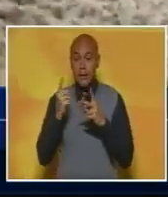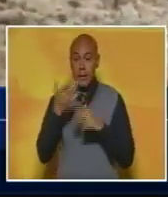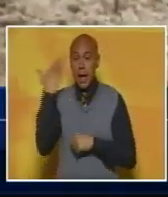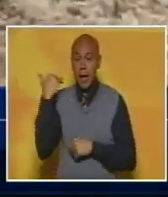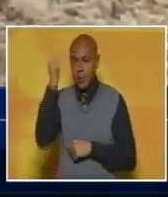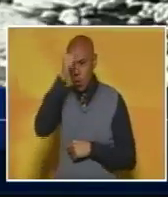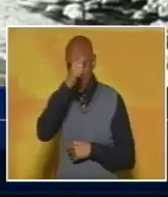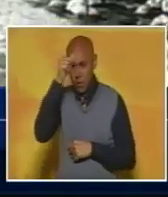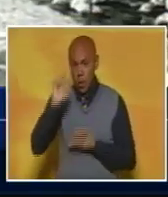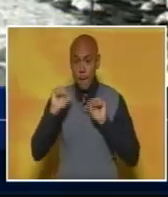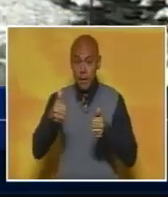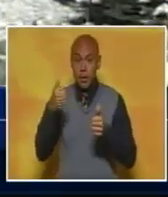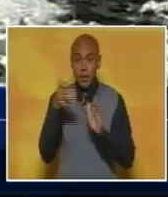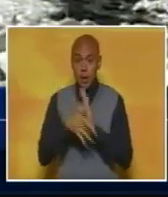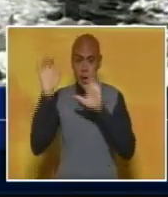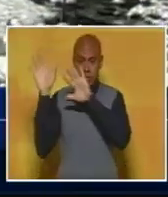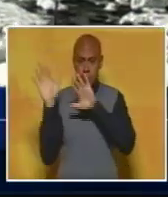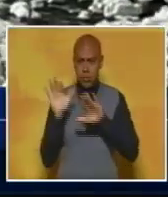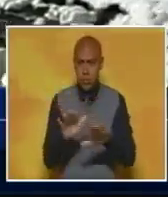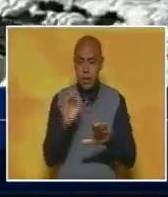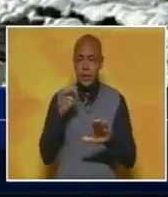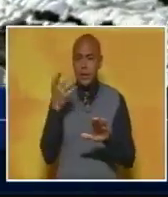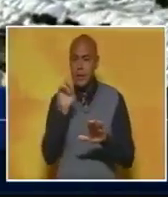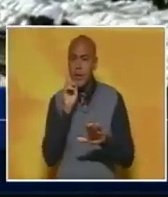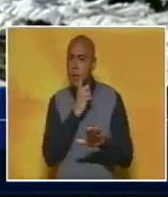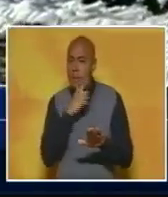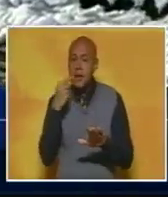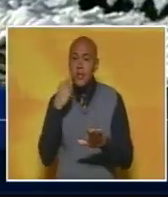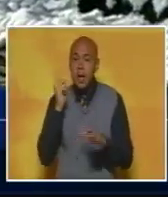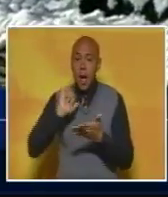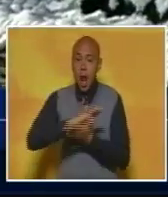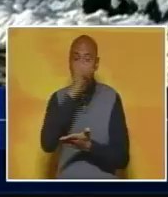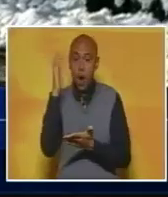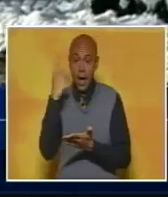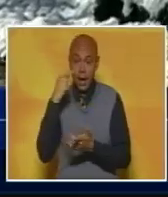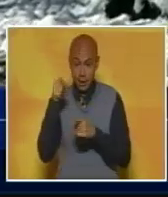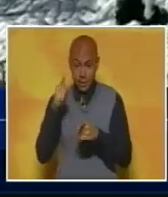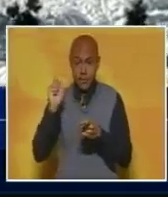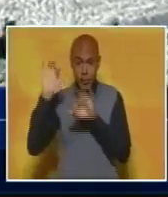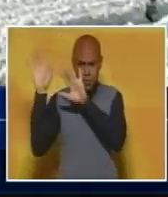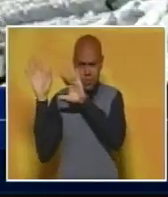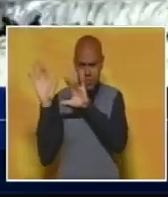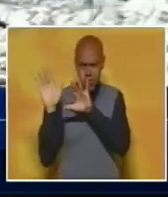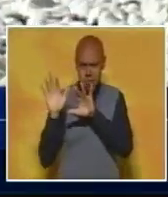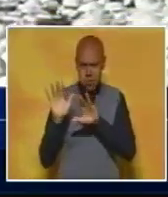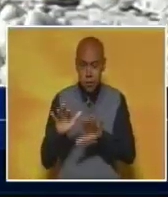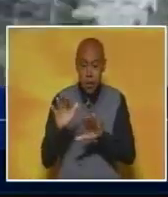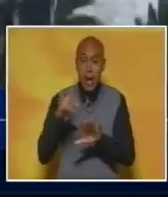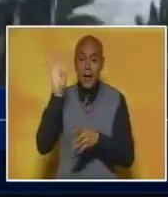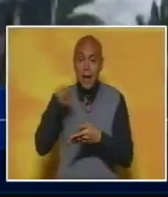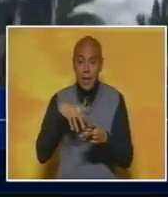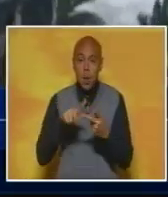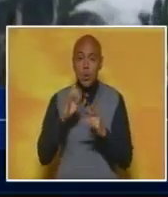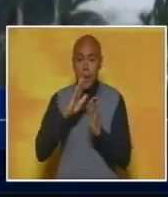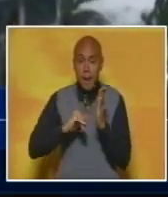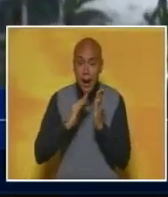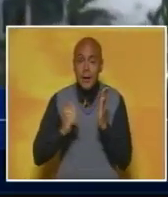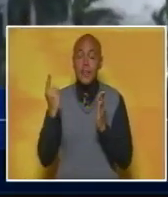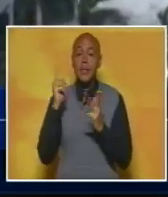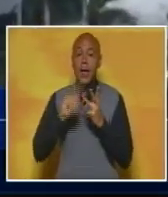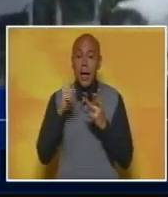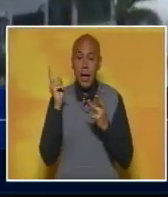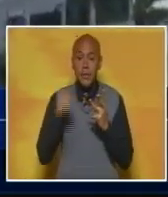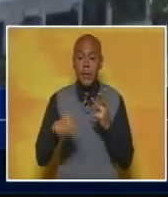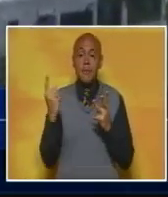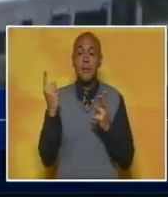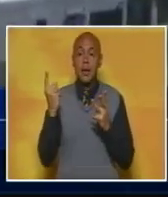pasado domingo. La borrasca conocida como Gloria impactó sobre todo en Cataluña, Valencia, Andalucía y las